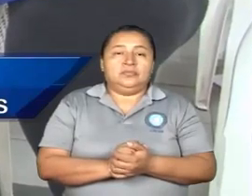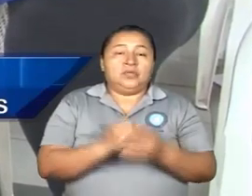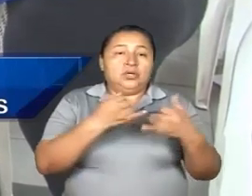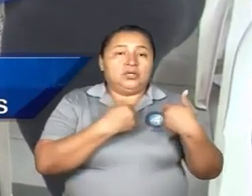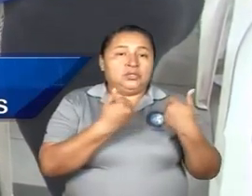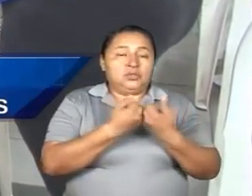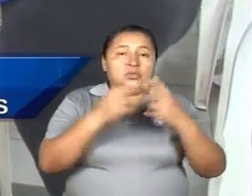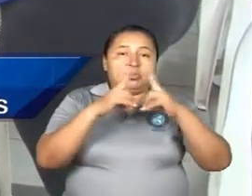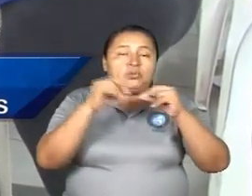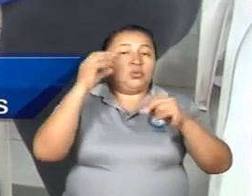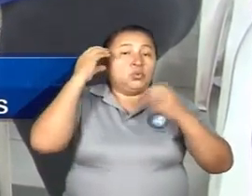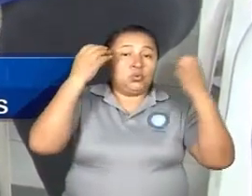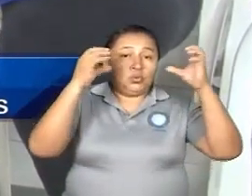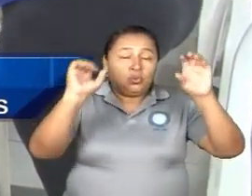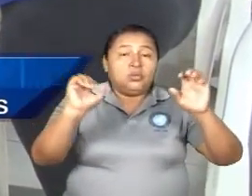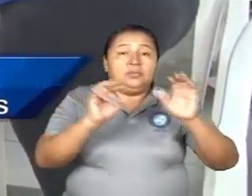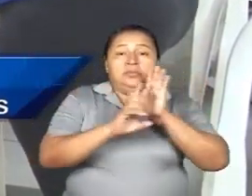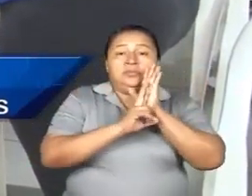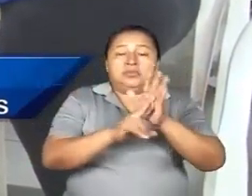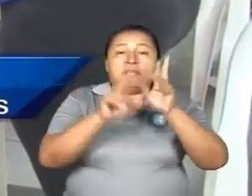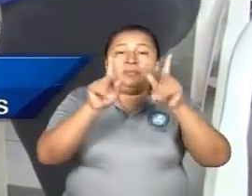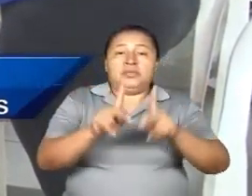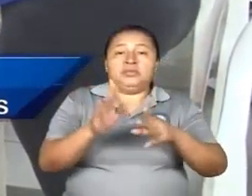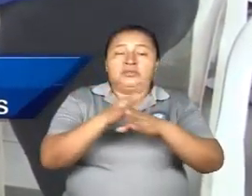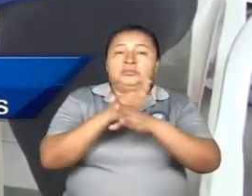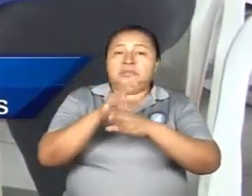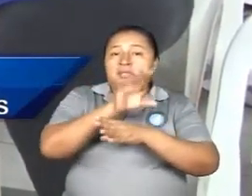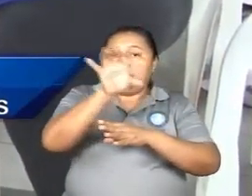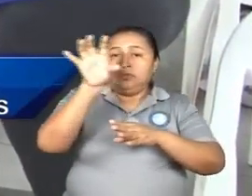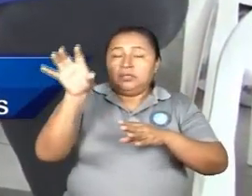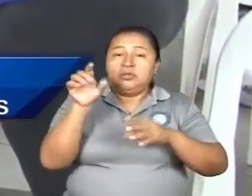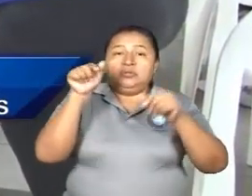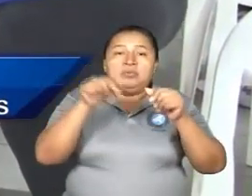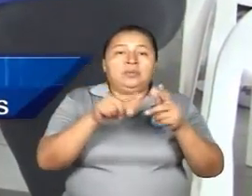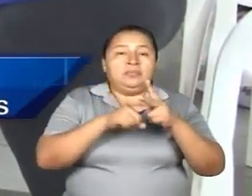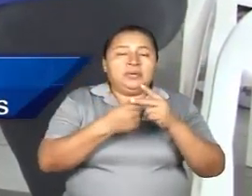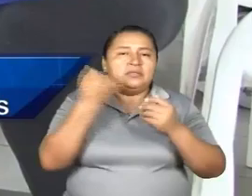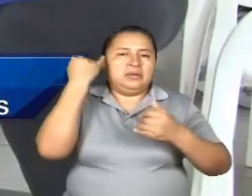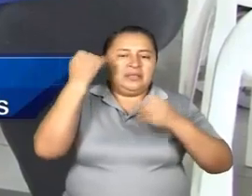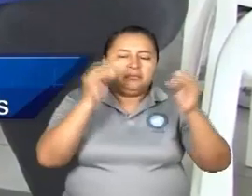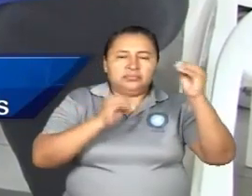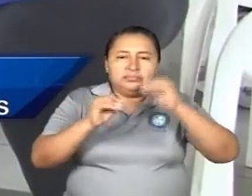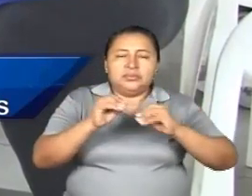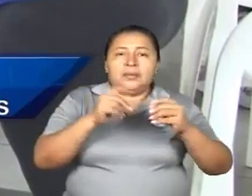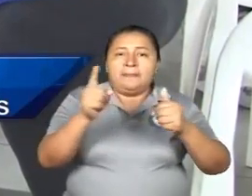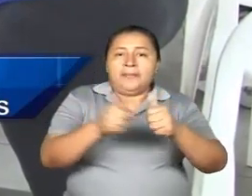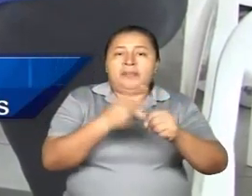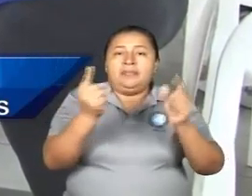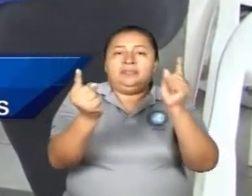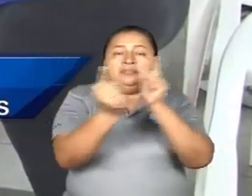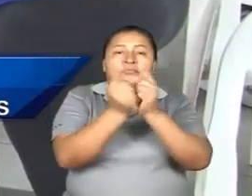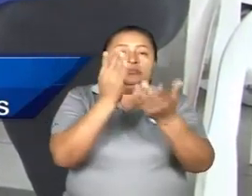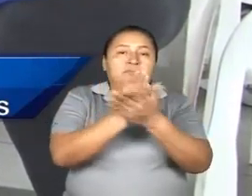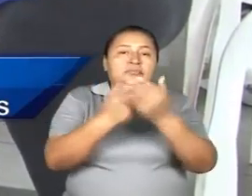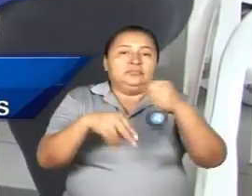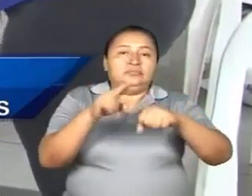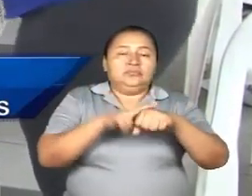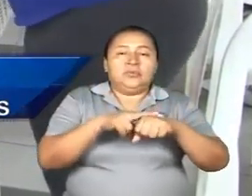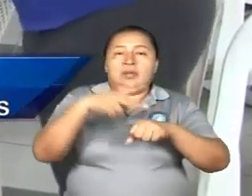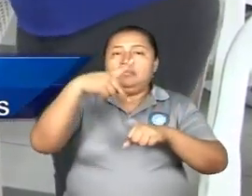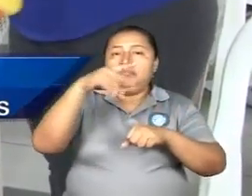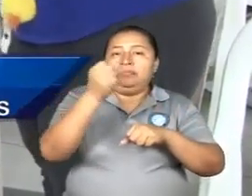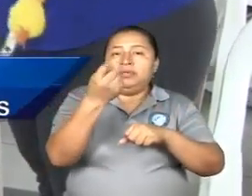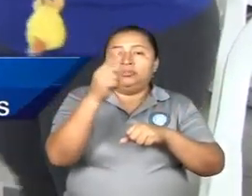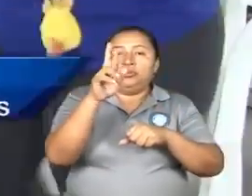Instituto Nicaragüense de Cultura y representantes departamentales inician preparativos para el primer encuentro nacional de